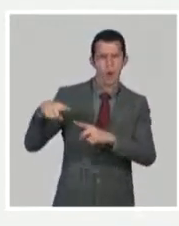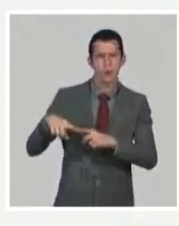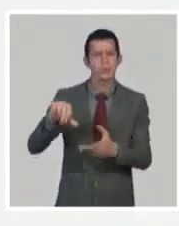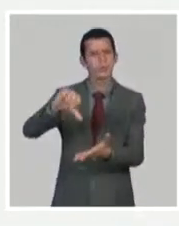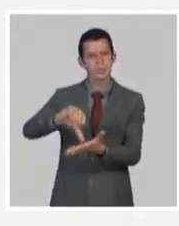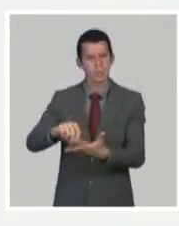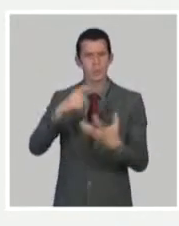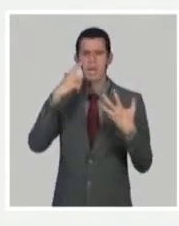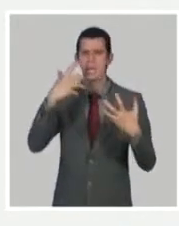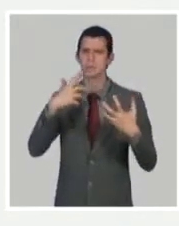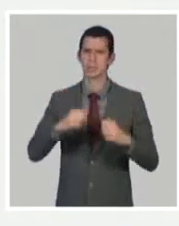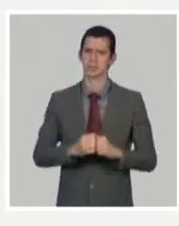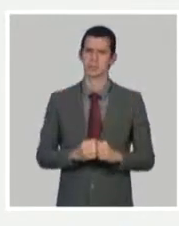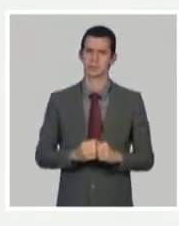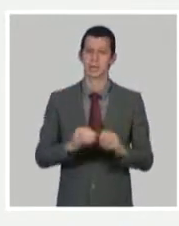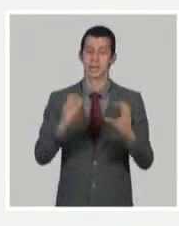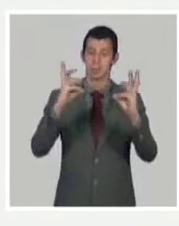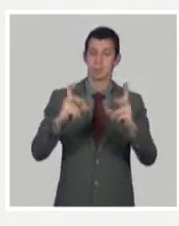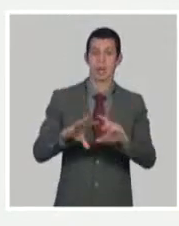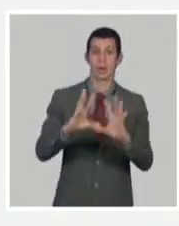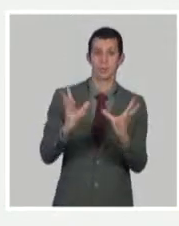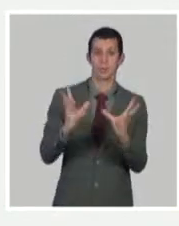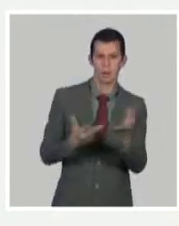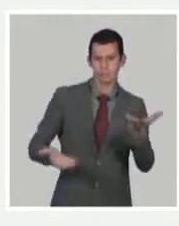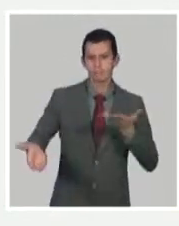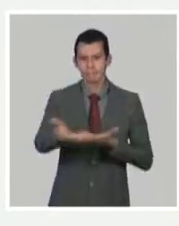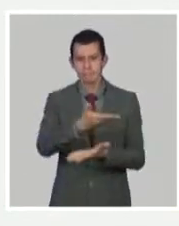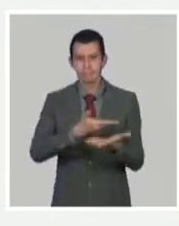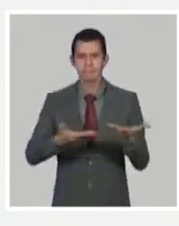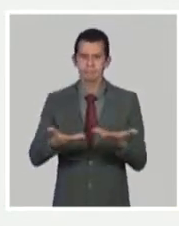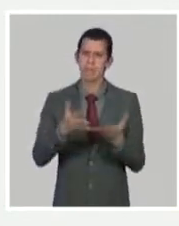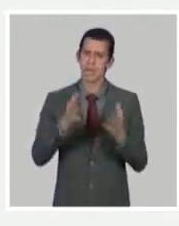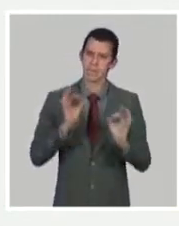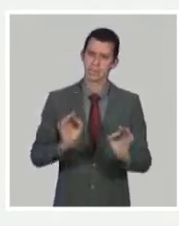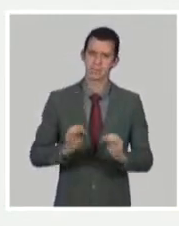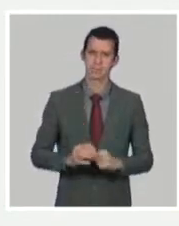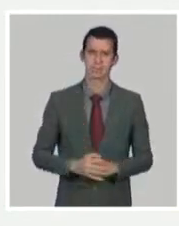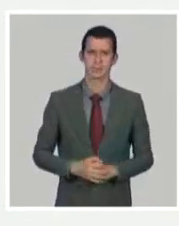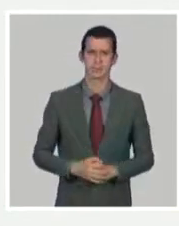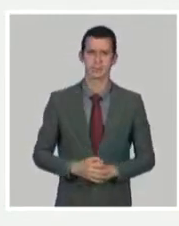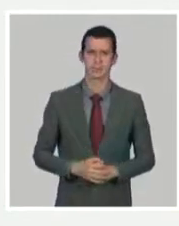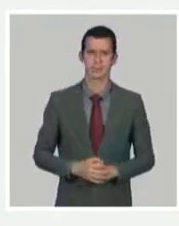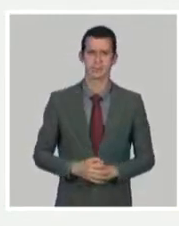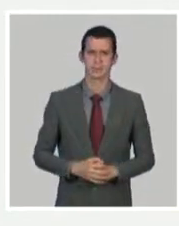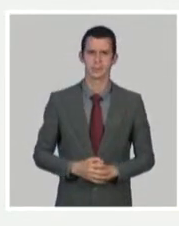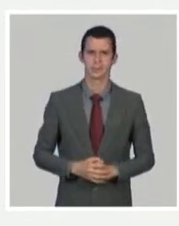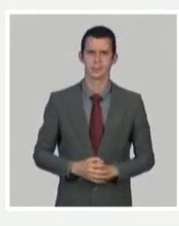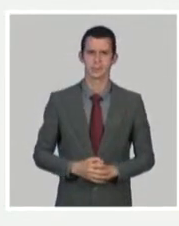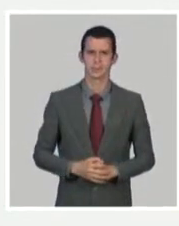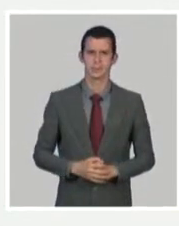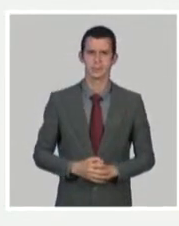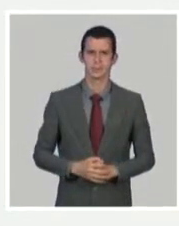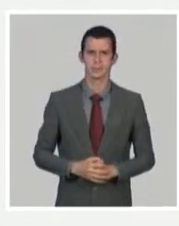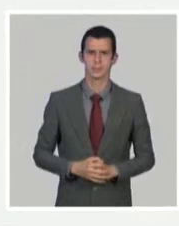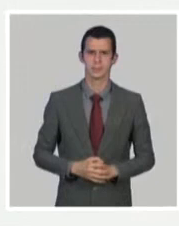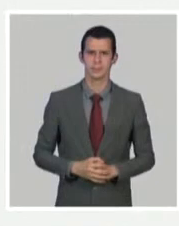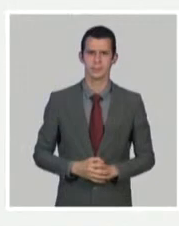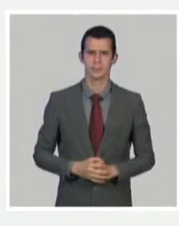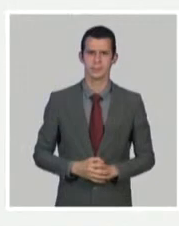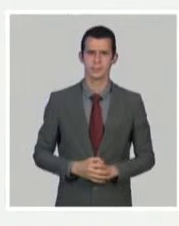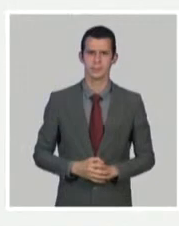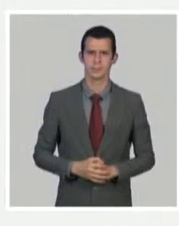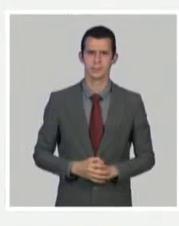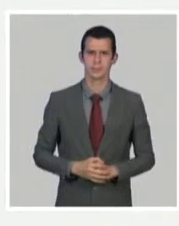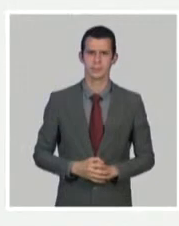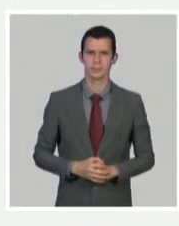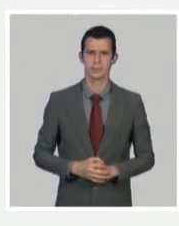estos resultados que yo estoy poniendo aquí. En este caso, el doctor Ojito va a ampliar un poco más, pero bueno, las instalaciones del